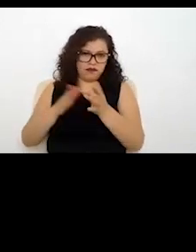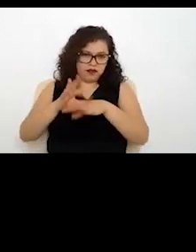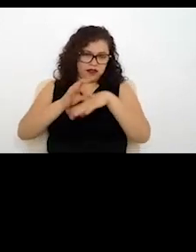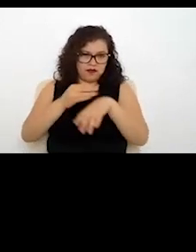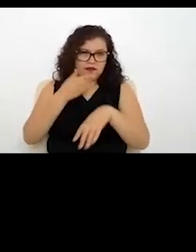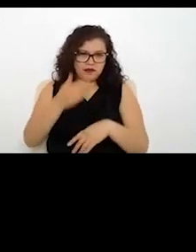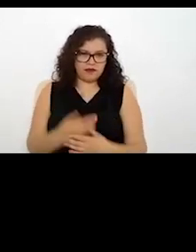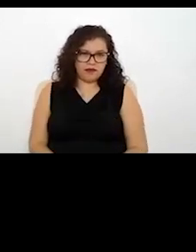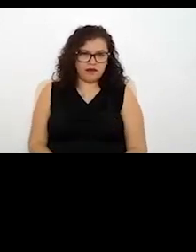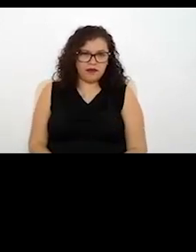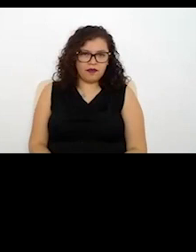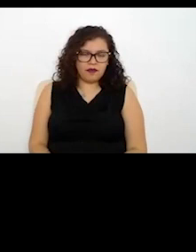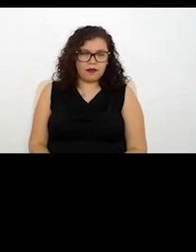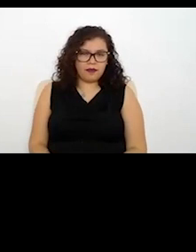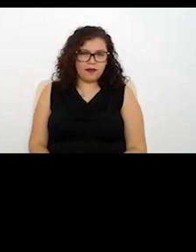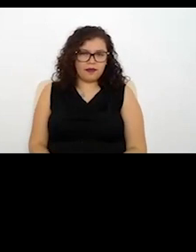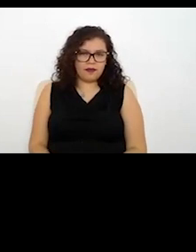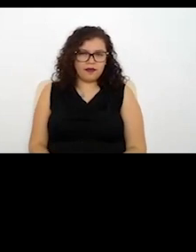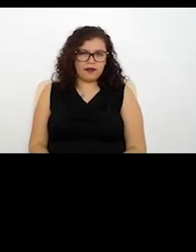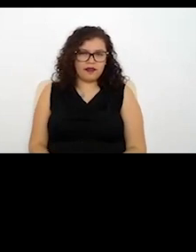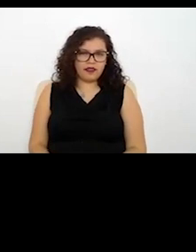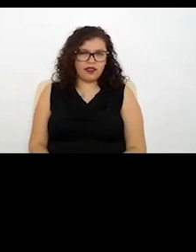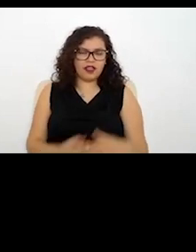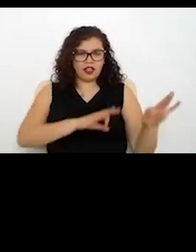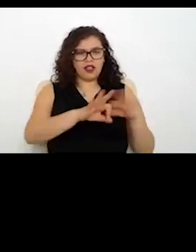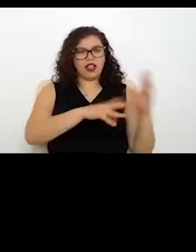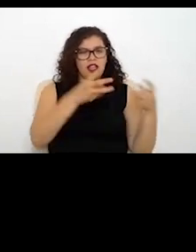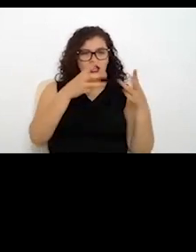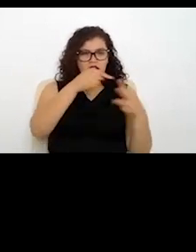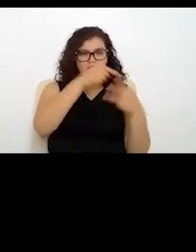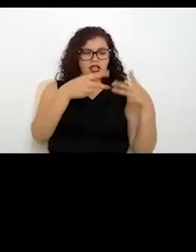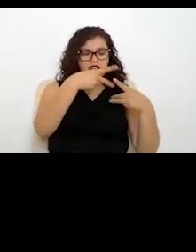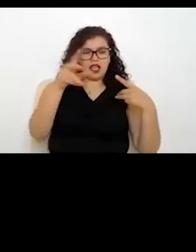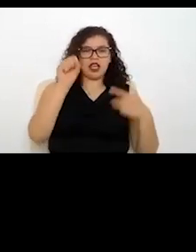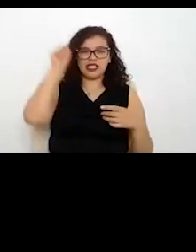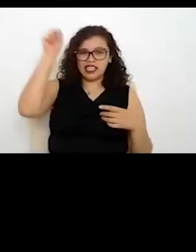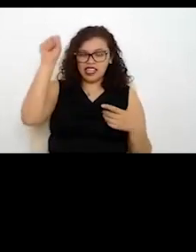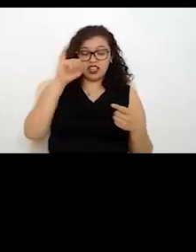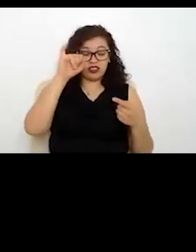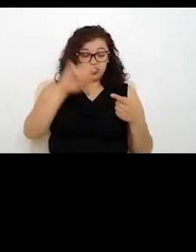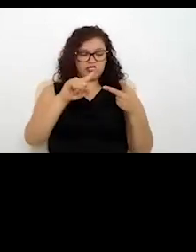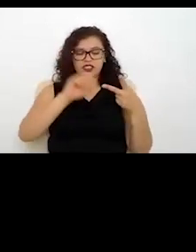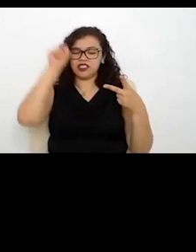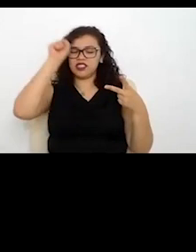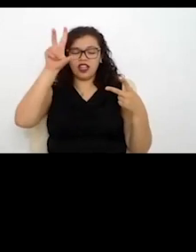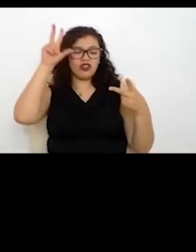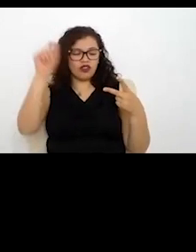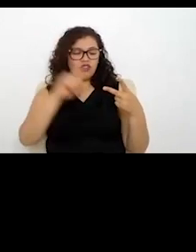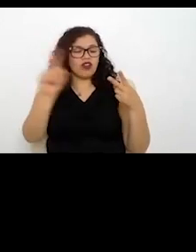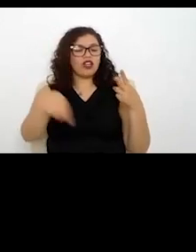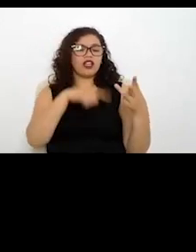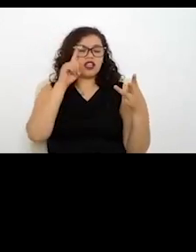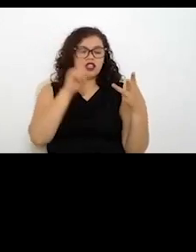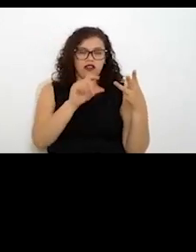Los trabajadores se dividen entre sindicalizados y no sindicalizados, y después los podríamos